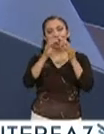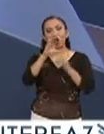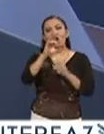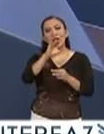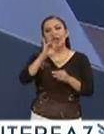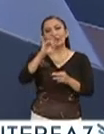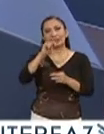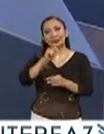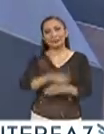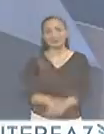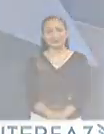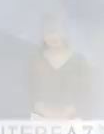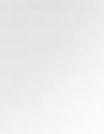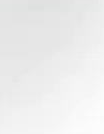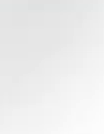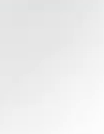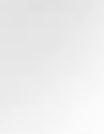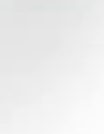CONACYT.